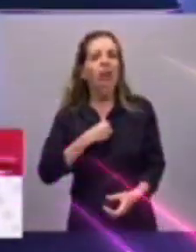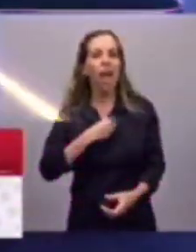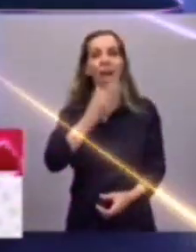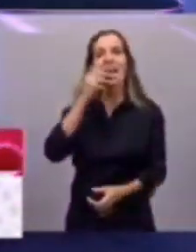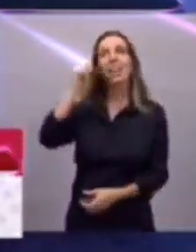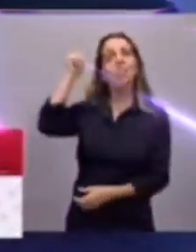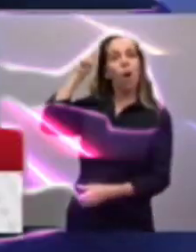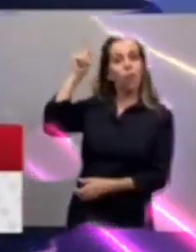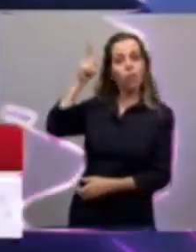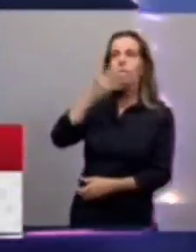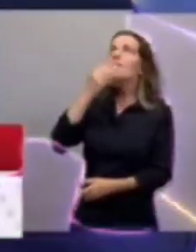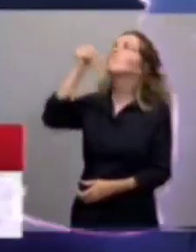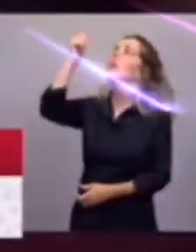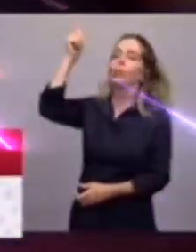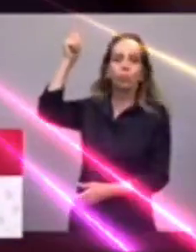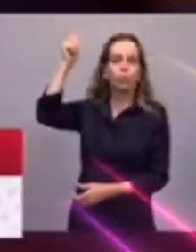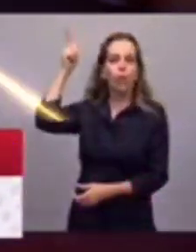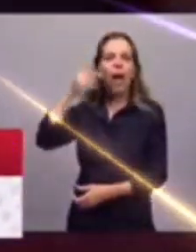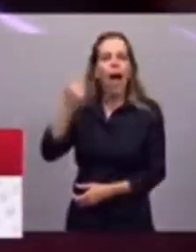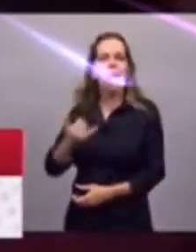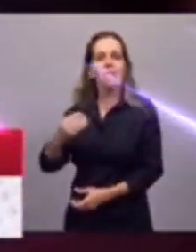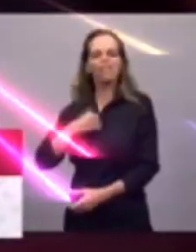Dios tiene en el hombre.